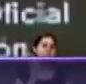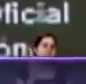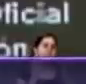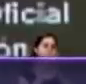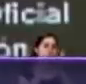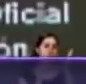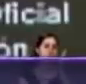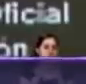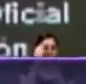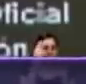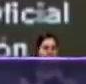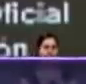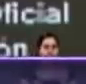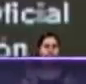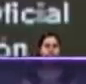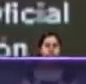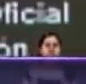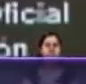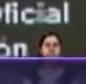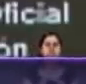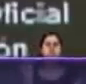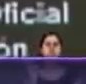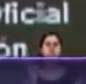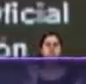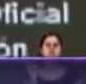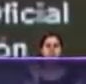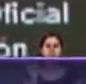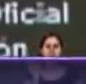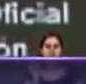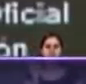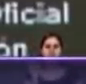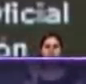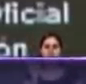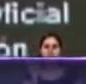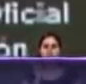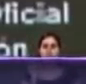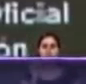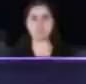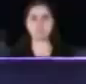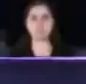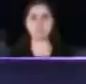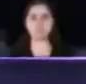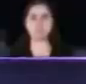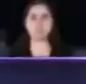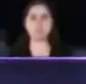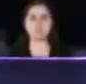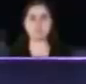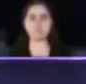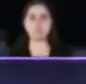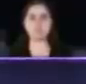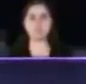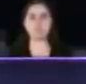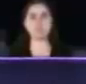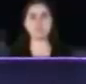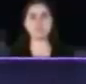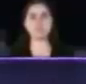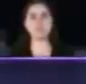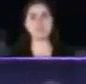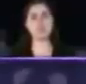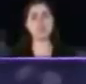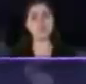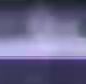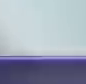reformar la industria de seguros y acabar años de abuso. Acabaremos con los abusos